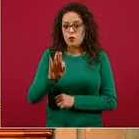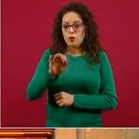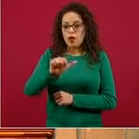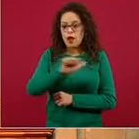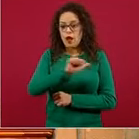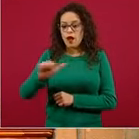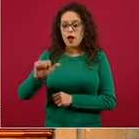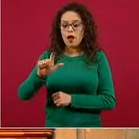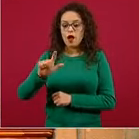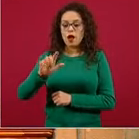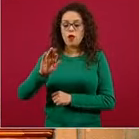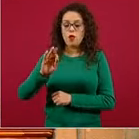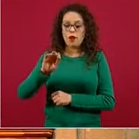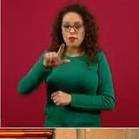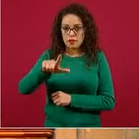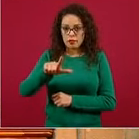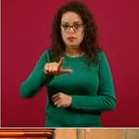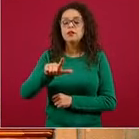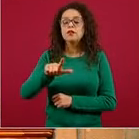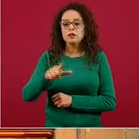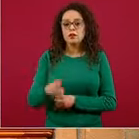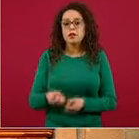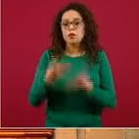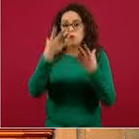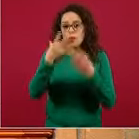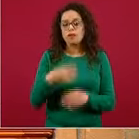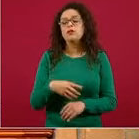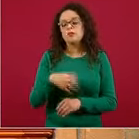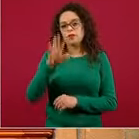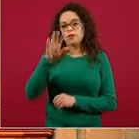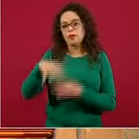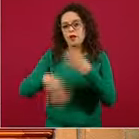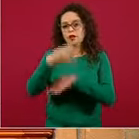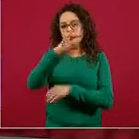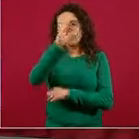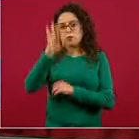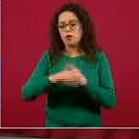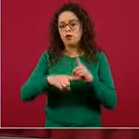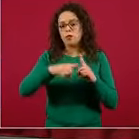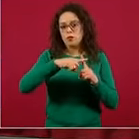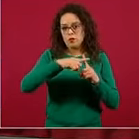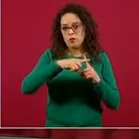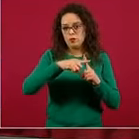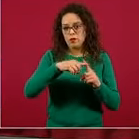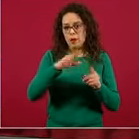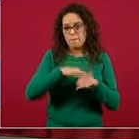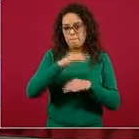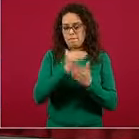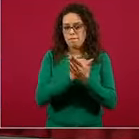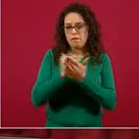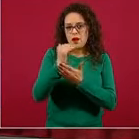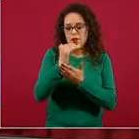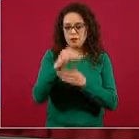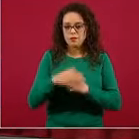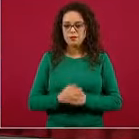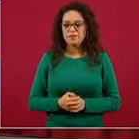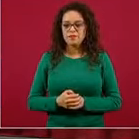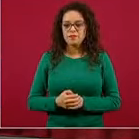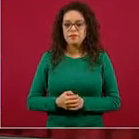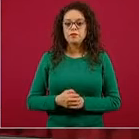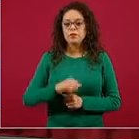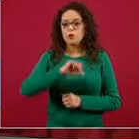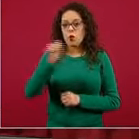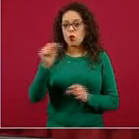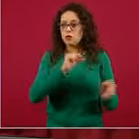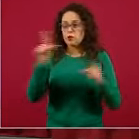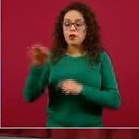un más 14%, y en una diapositiva posterior vamos a poder observar cuáles son las entidades federativas que